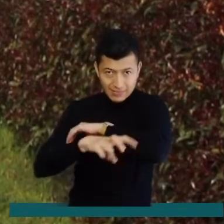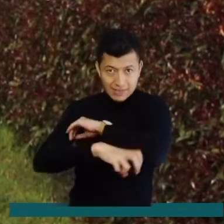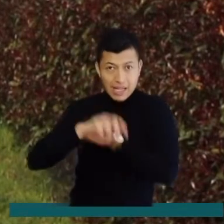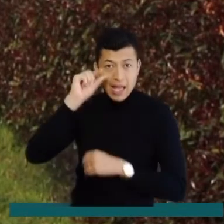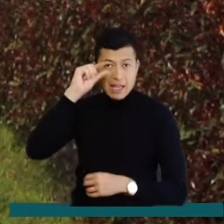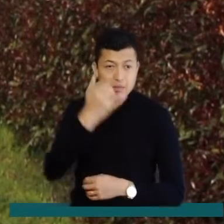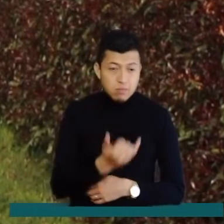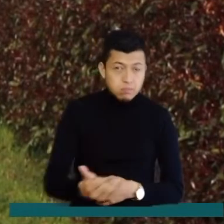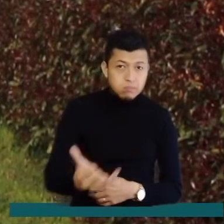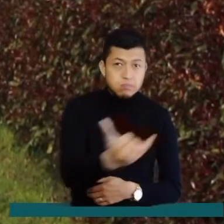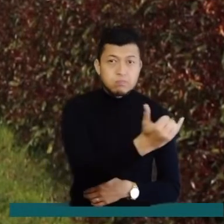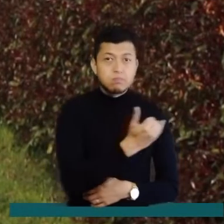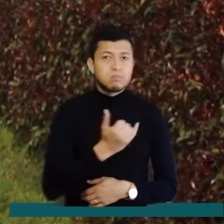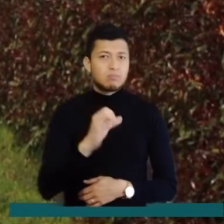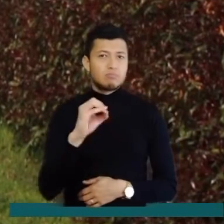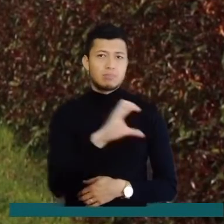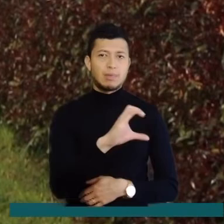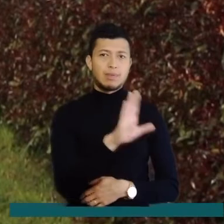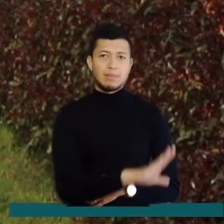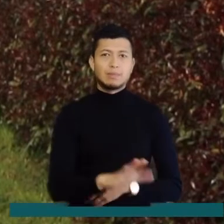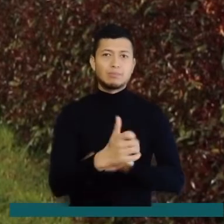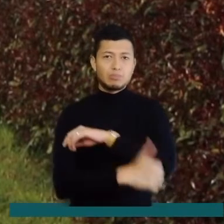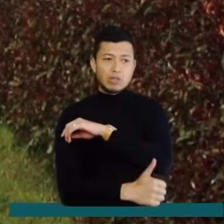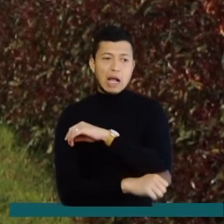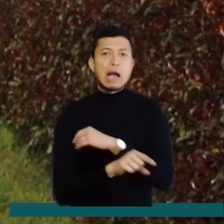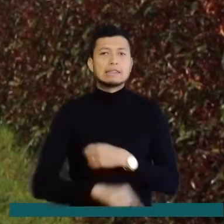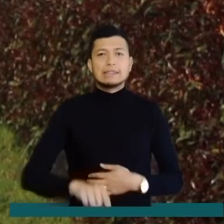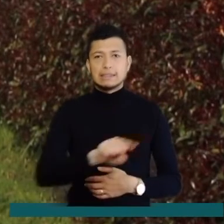las minas de esmeraldas del occidente del departamento de